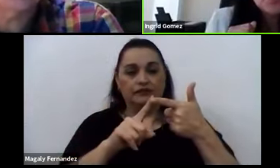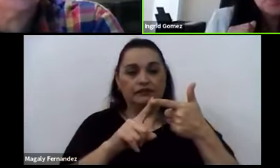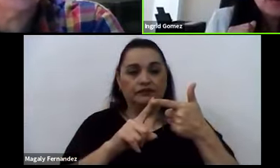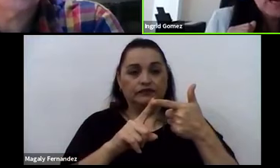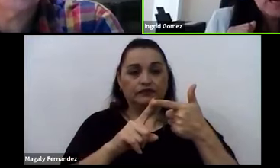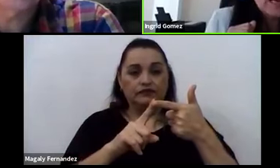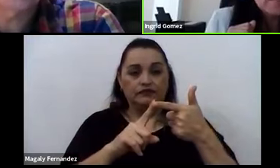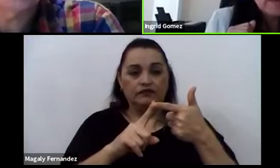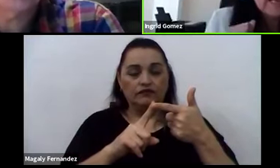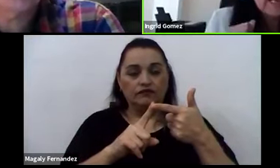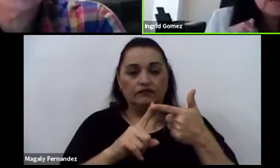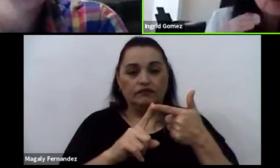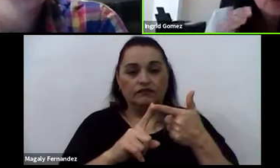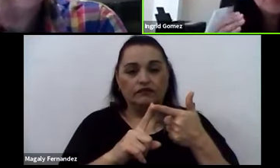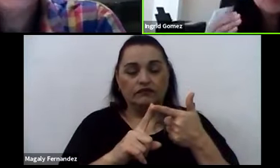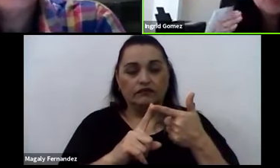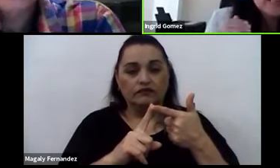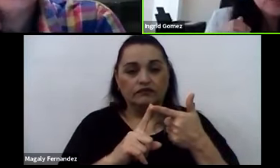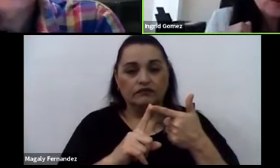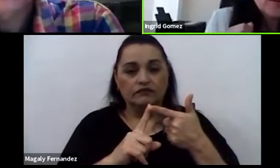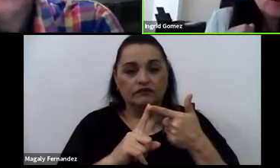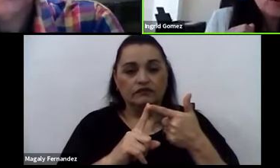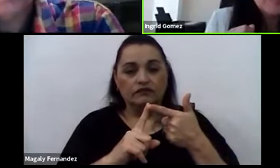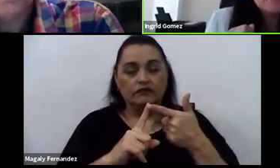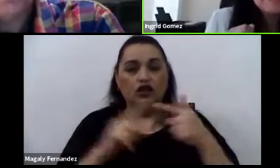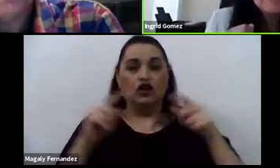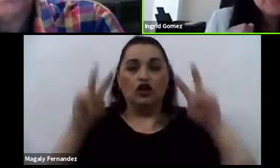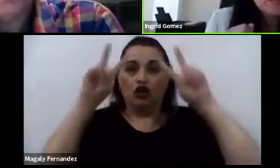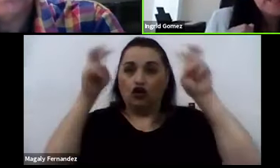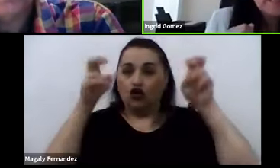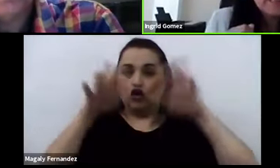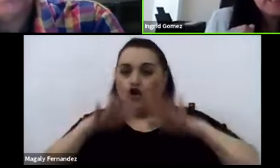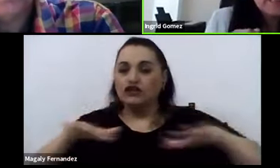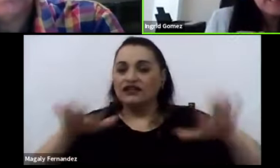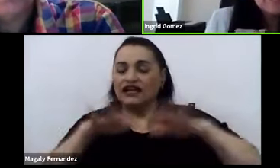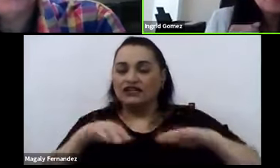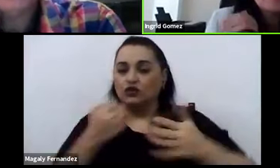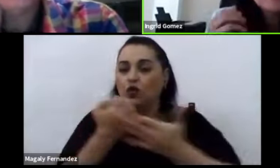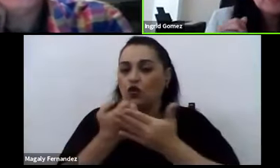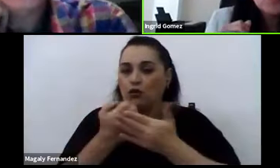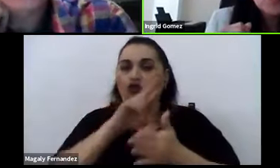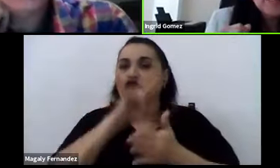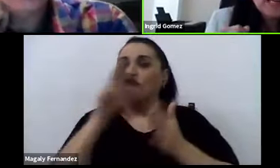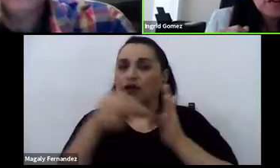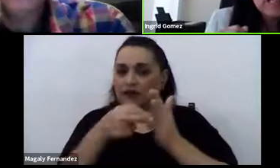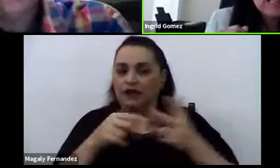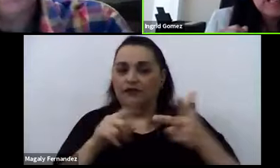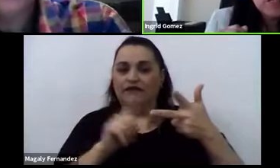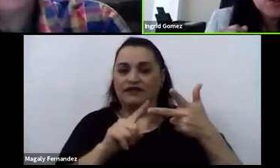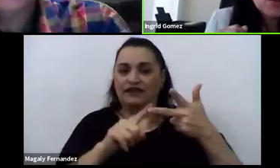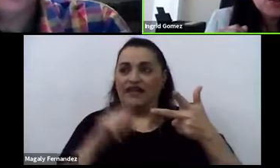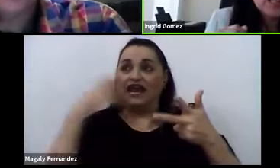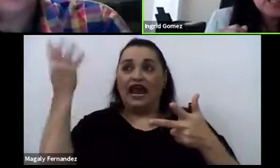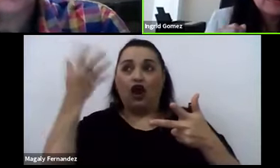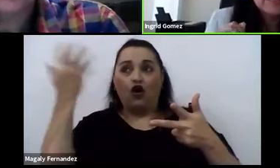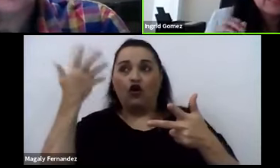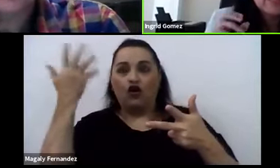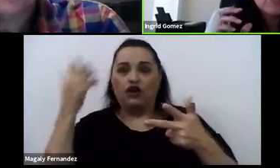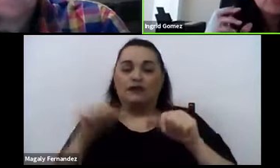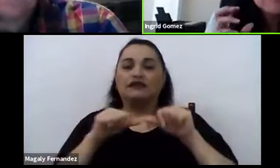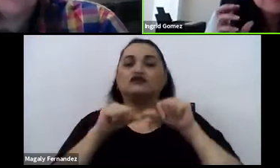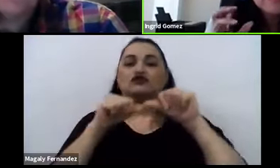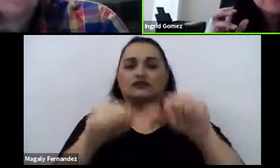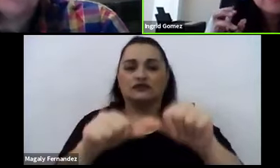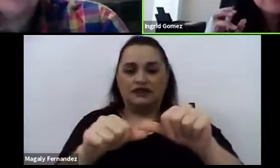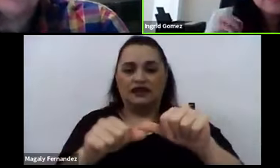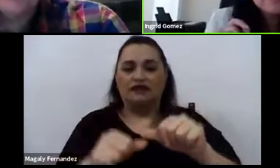si es un contexto económicamente replicable y además ecológicamente sostenible.